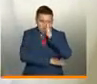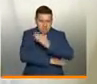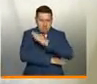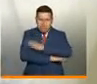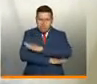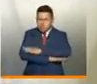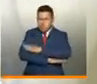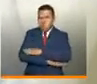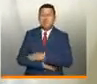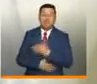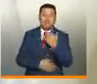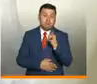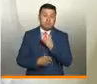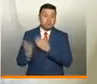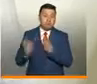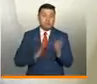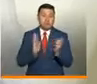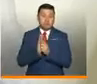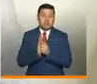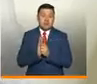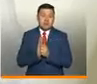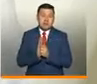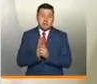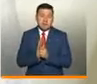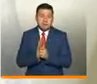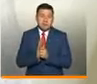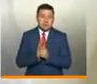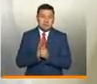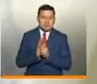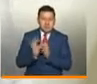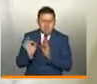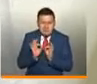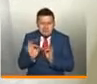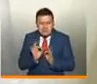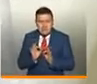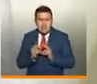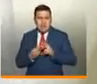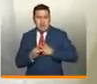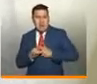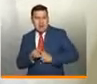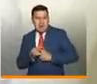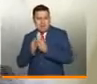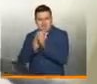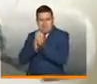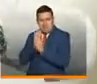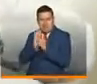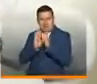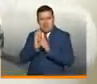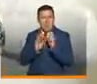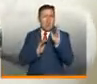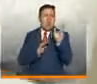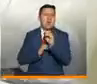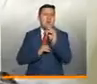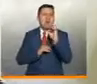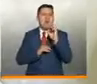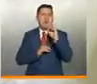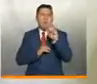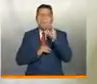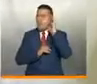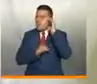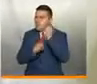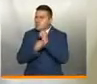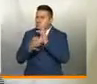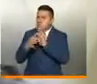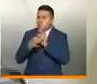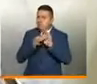disciplinados. Tenemos ya un plan de microplanificado con las herramientas que requerimos, todas las EPS trabajando